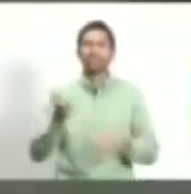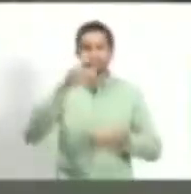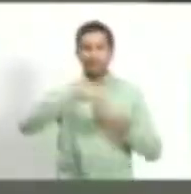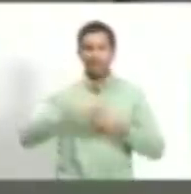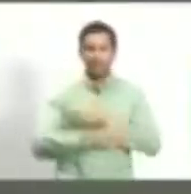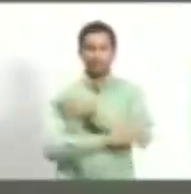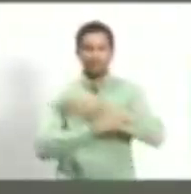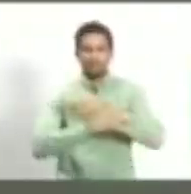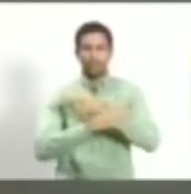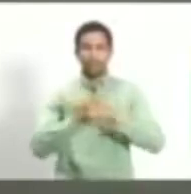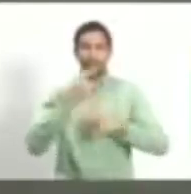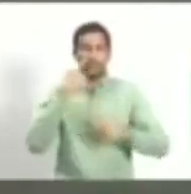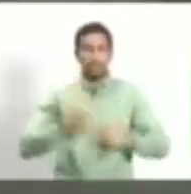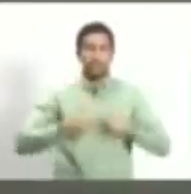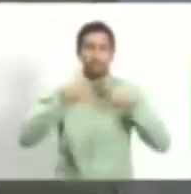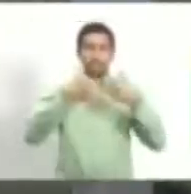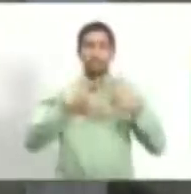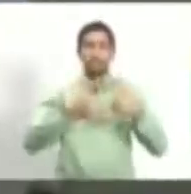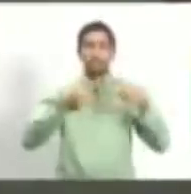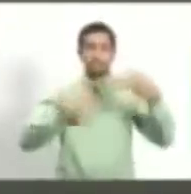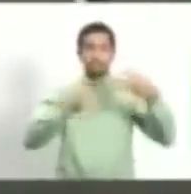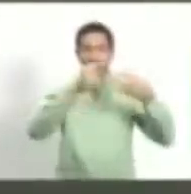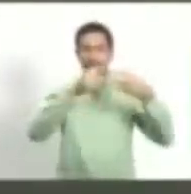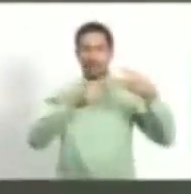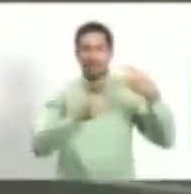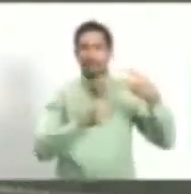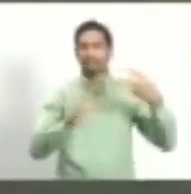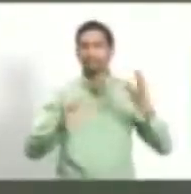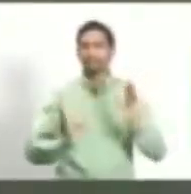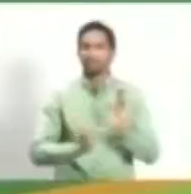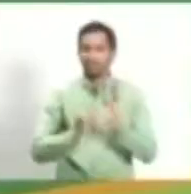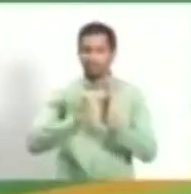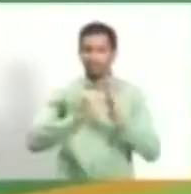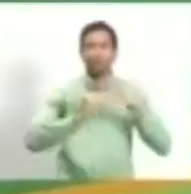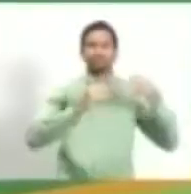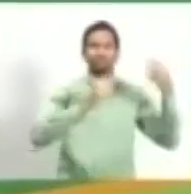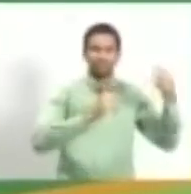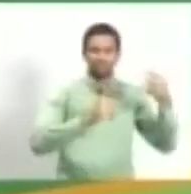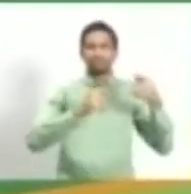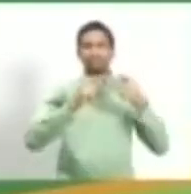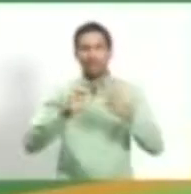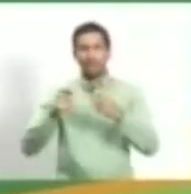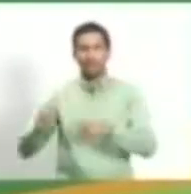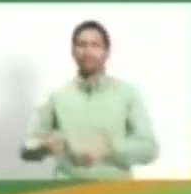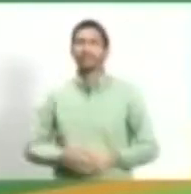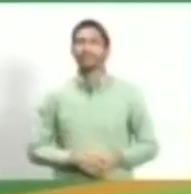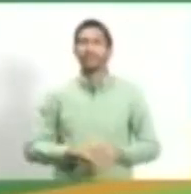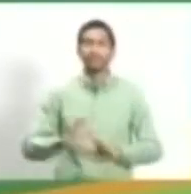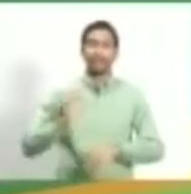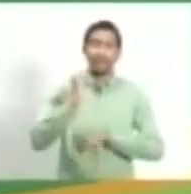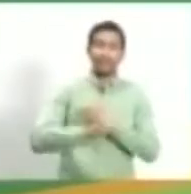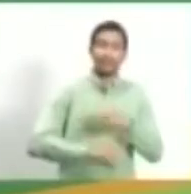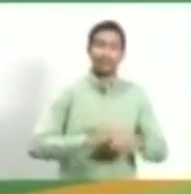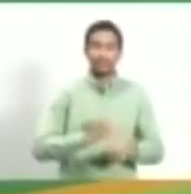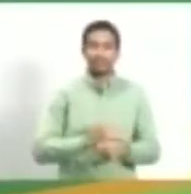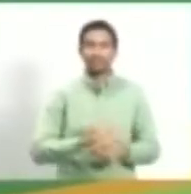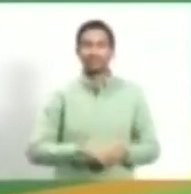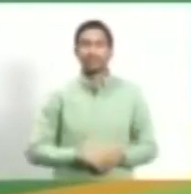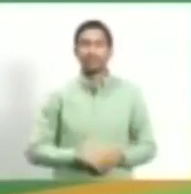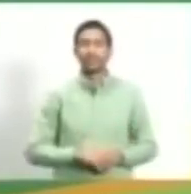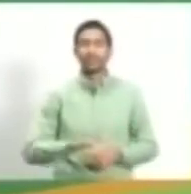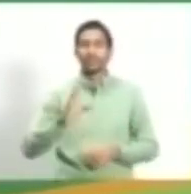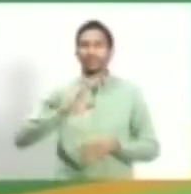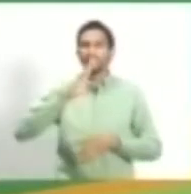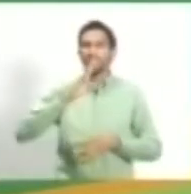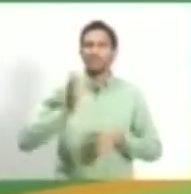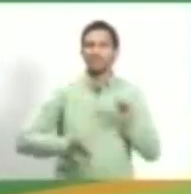se premiarán los 3 primeros puestos de cada categoría. En el plano internacional, un juez de la Audiencia Nacional de